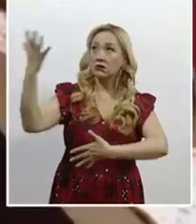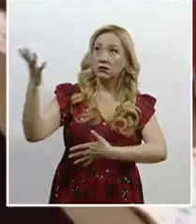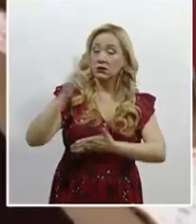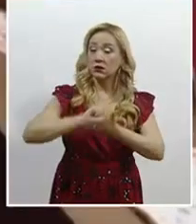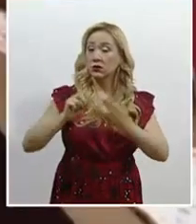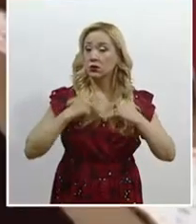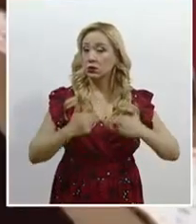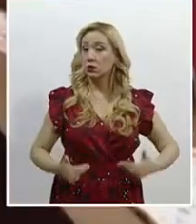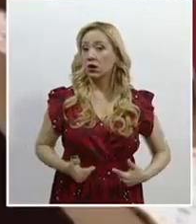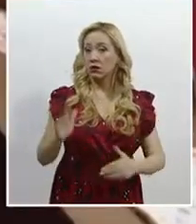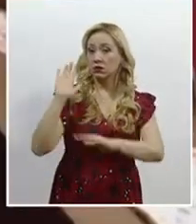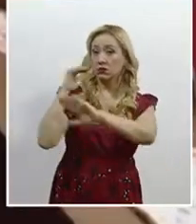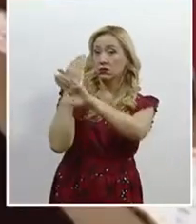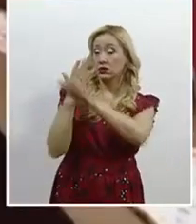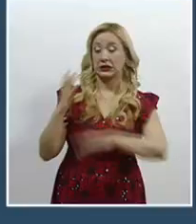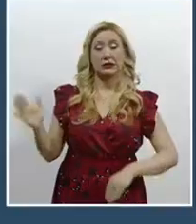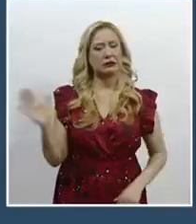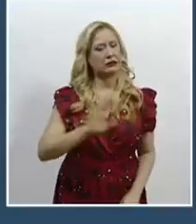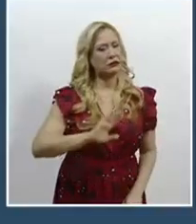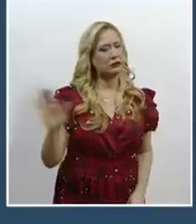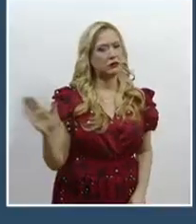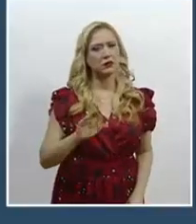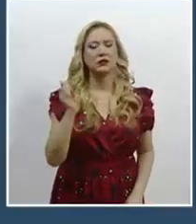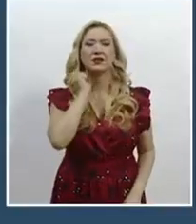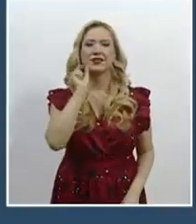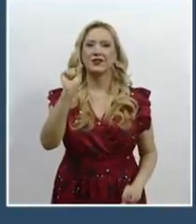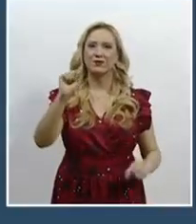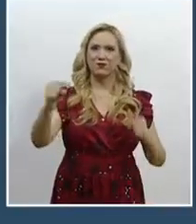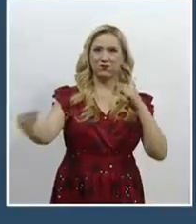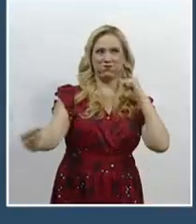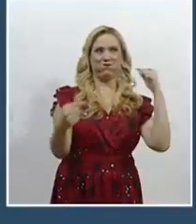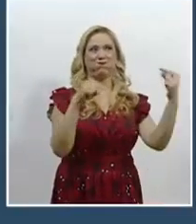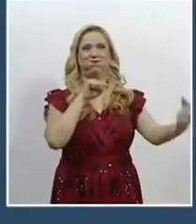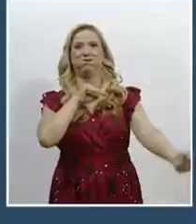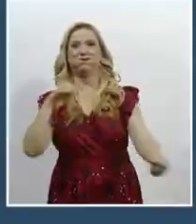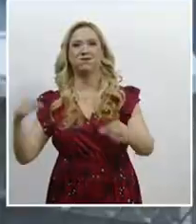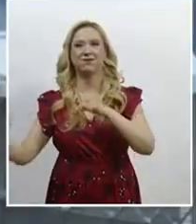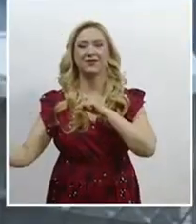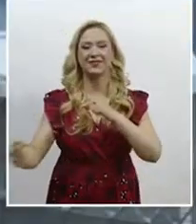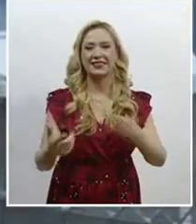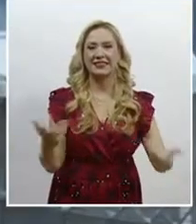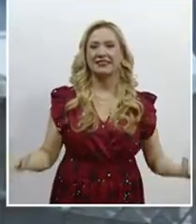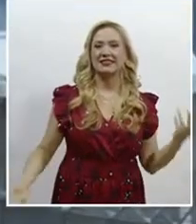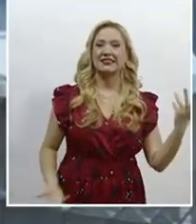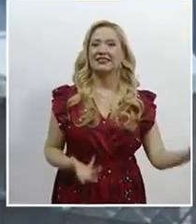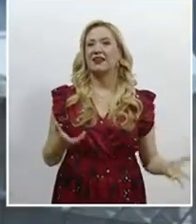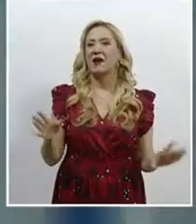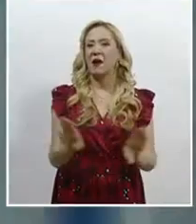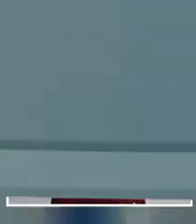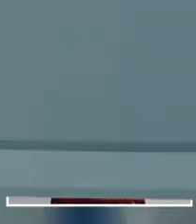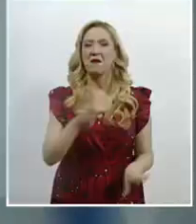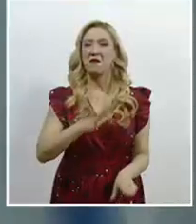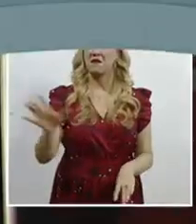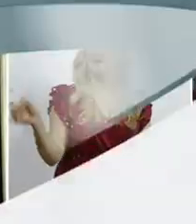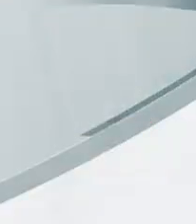senadores señalaron que hay tensión en el Senado por la controversia que ha generado la prisión preventiva.